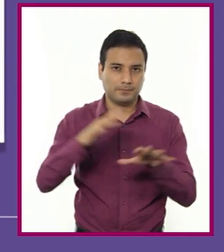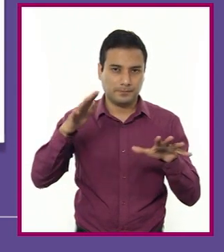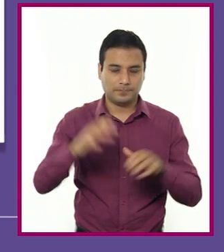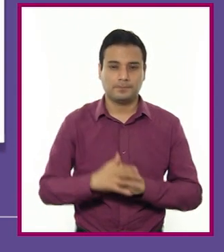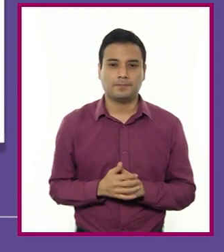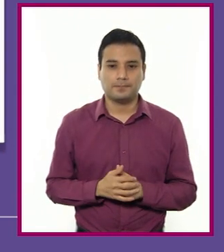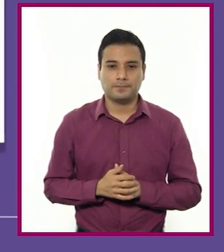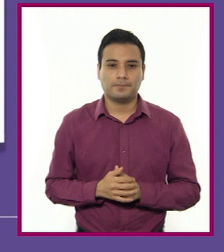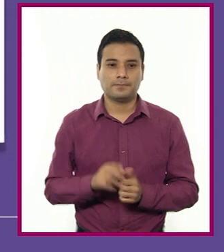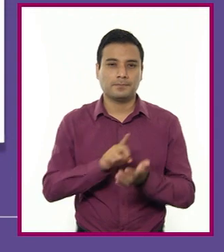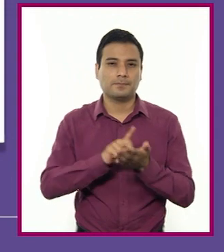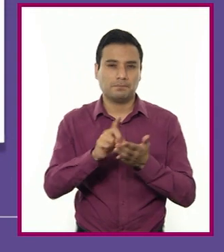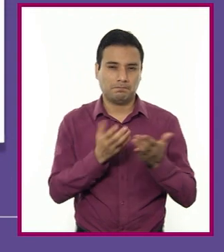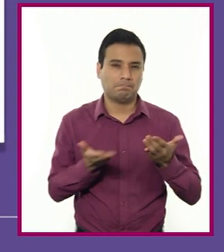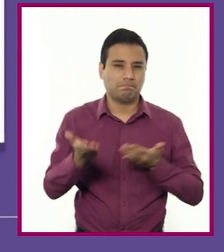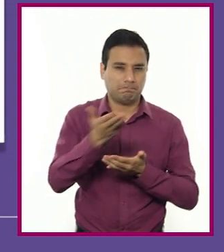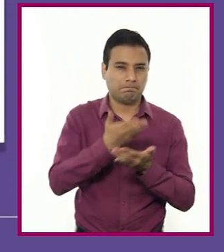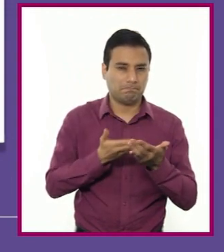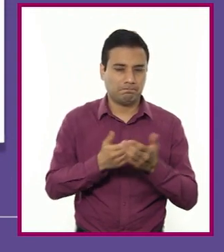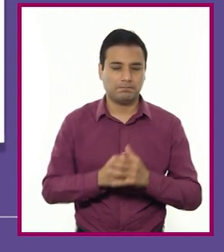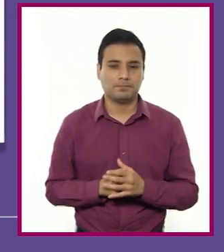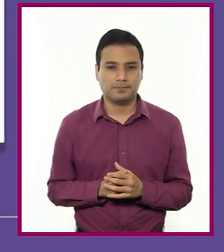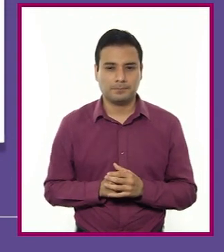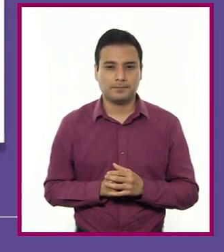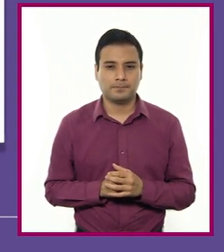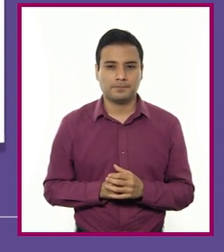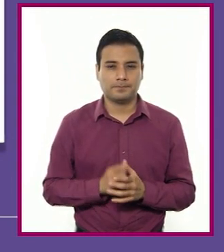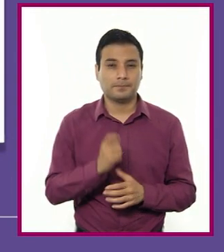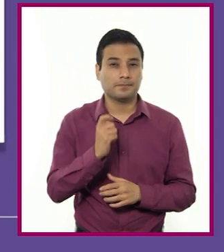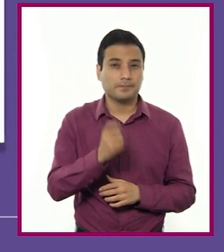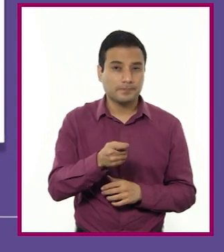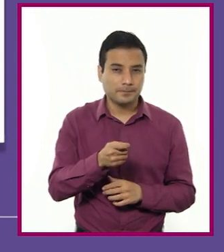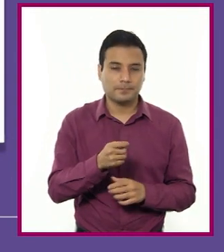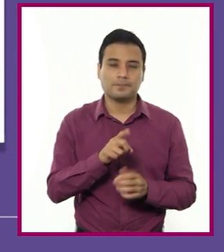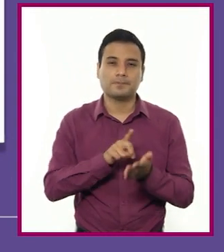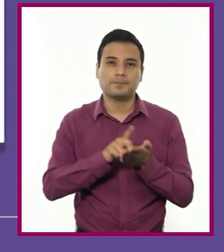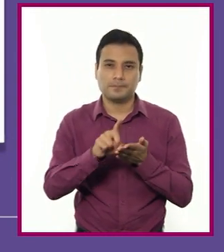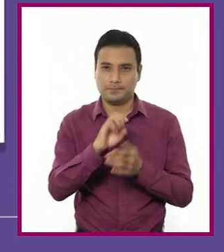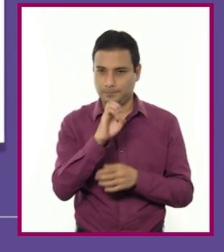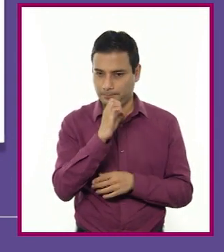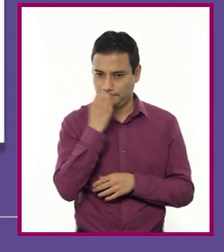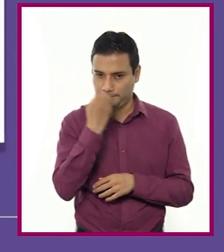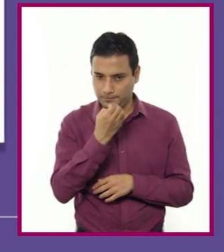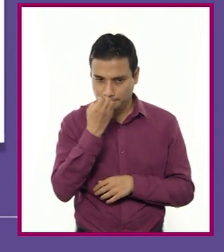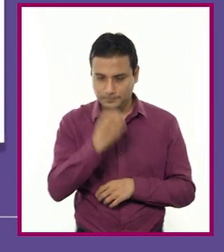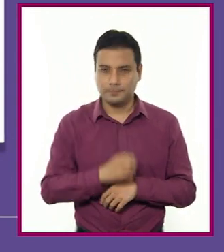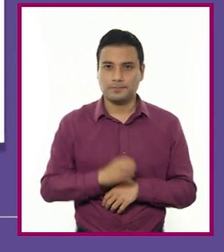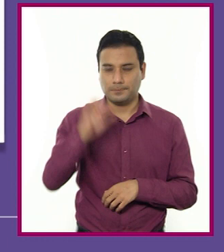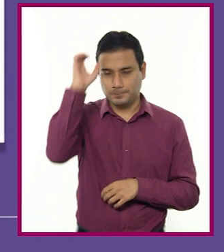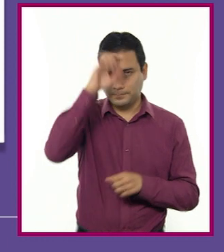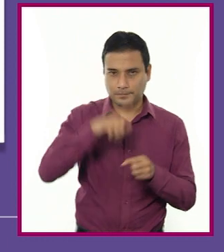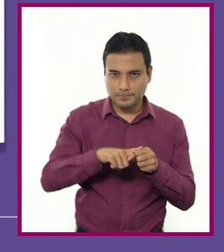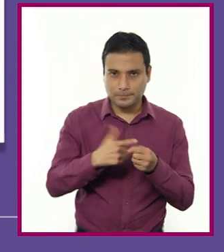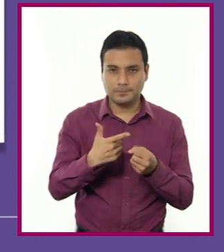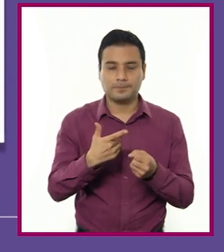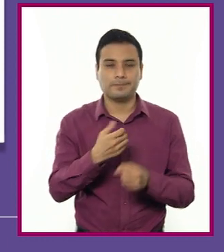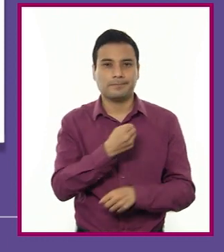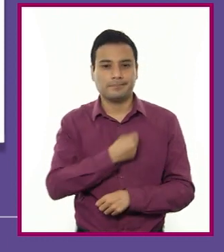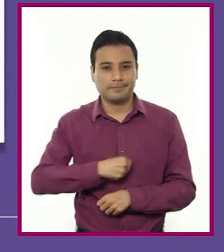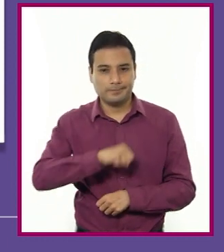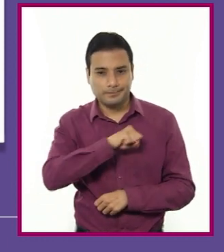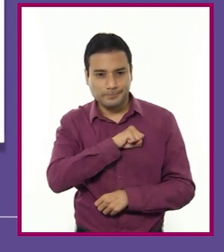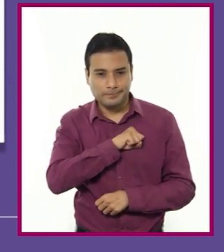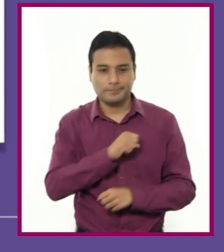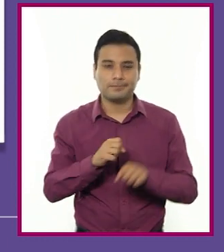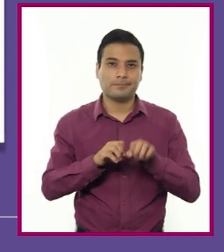Los derechos sociales o colectivos que implican derecho a la educación, a la cultura, a la salud,